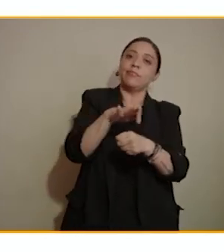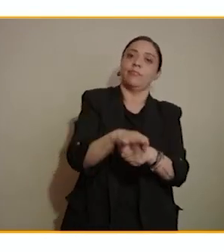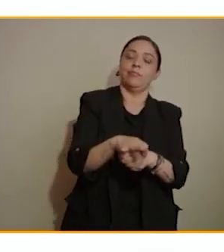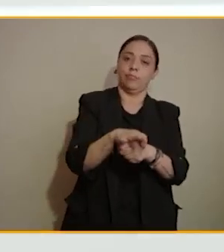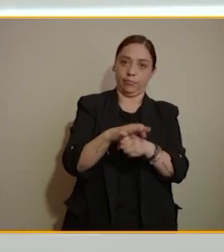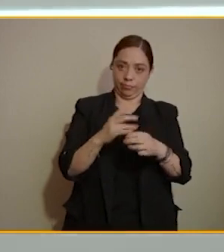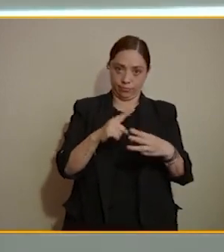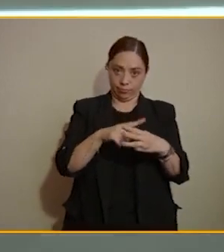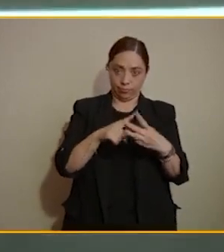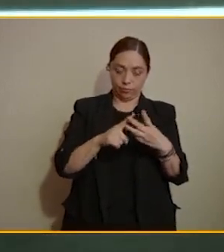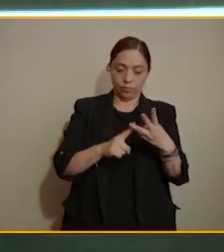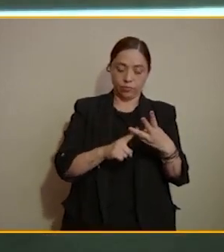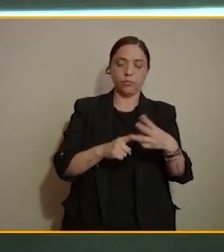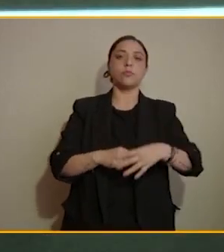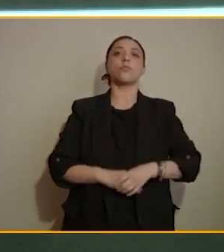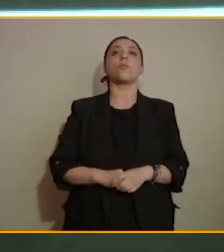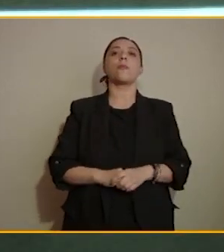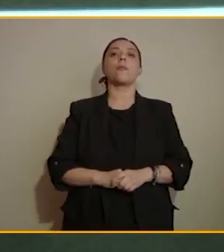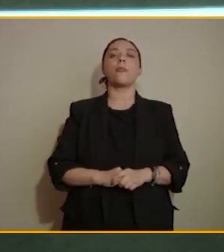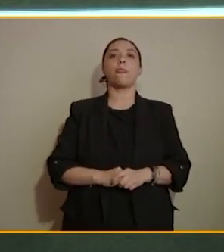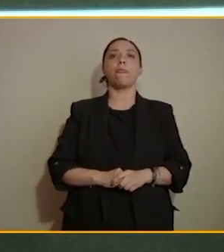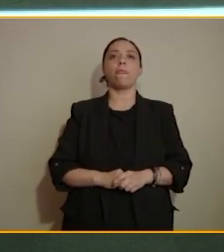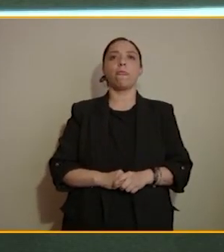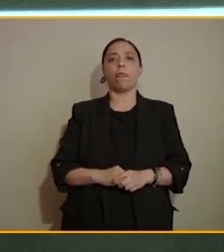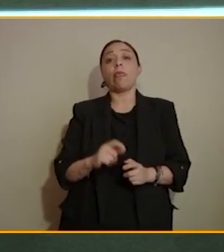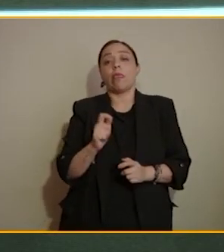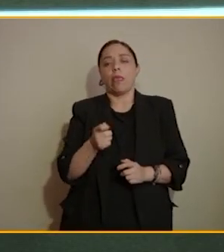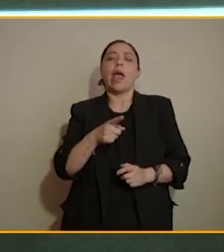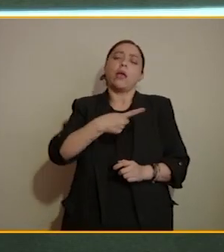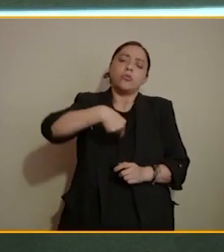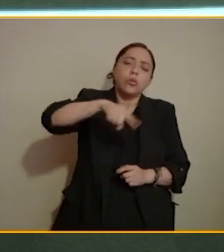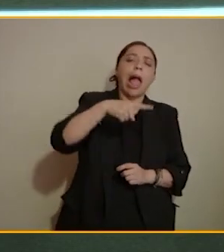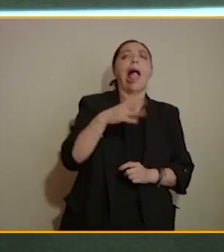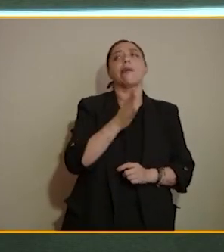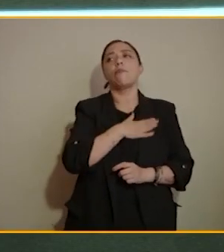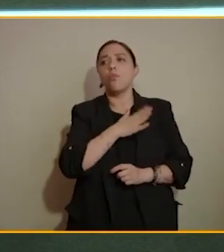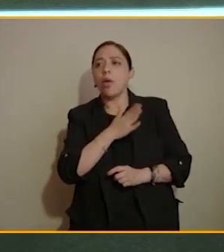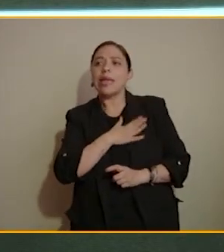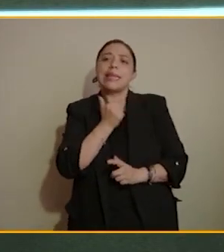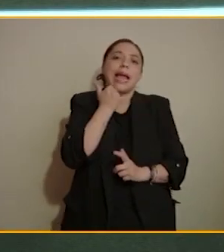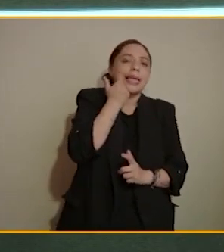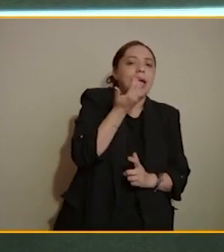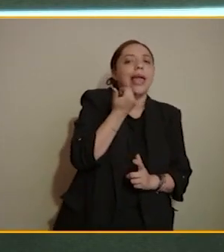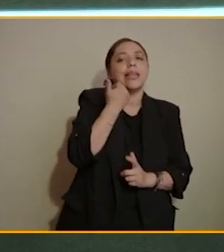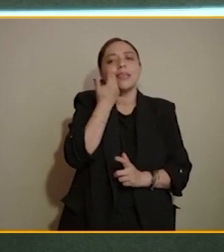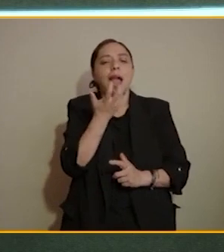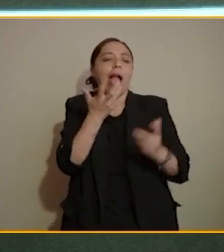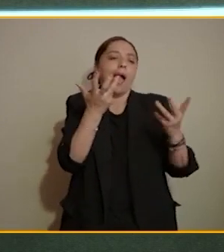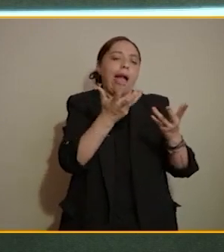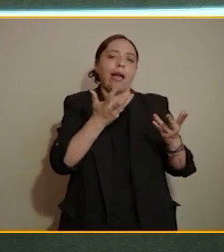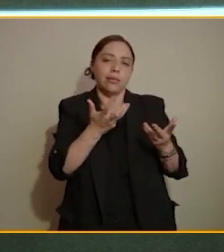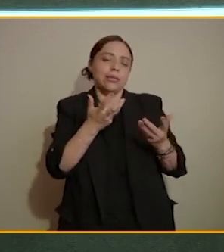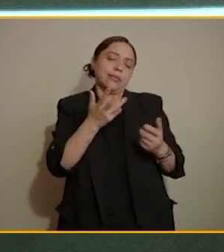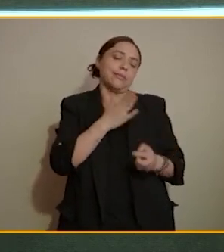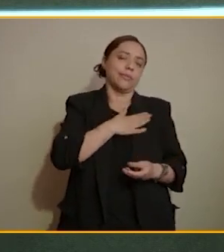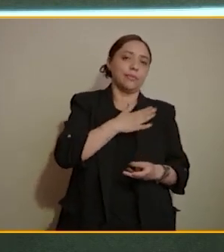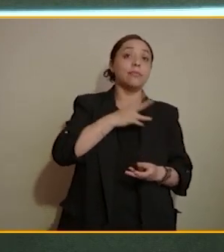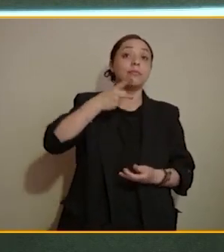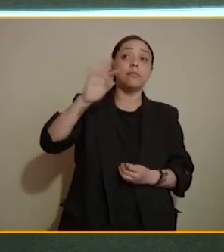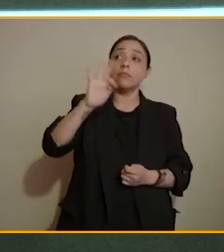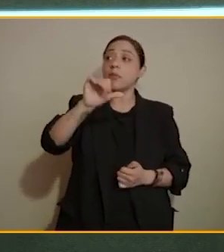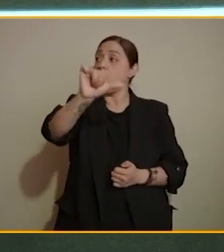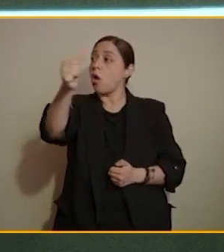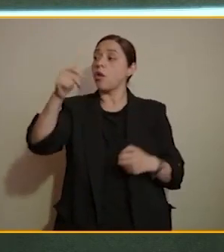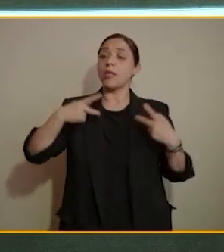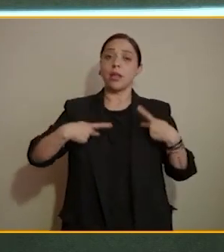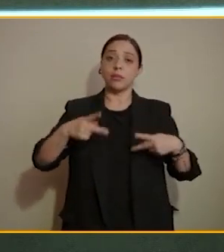quiere decir que, por todas las buenas intenciones del mundo que nosotros tengamos, si nuestros proveedores y nuestros